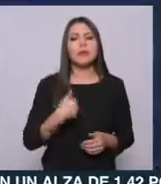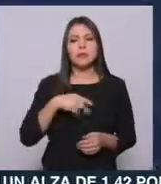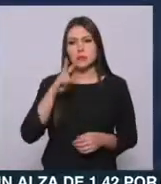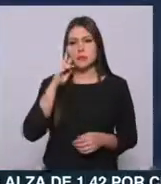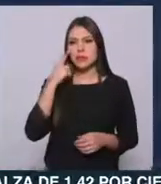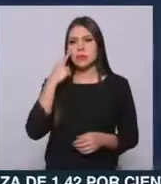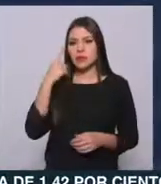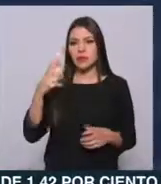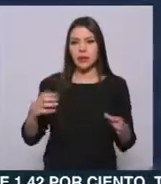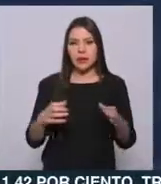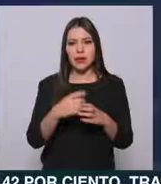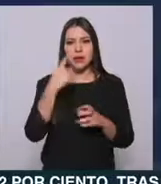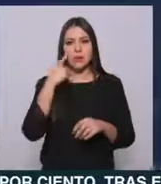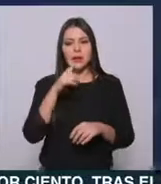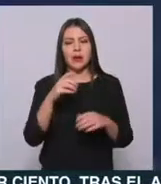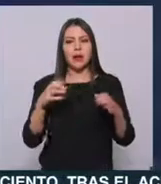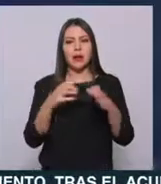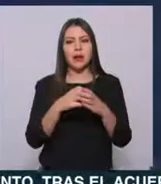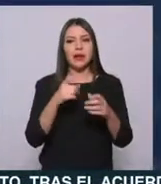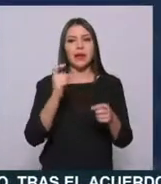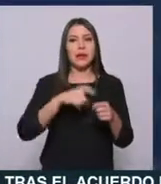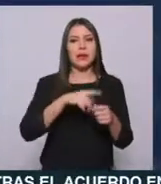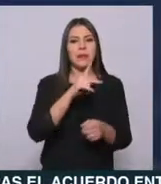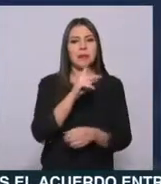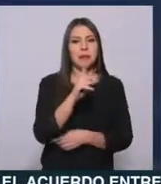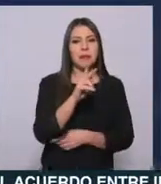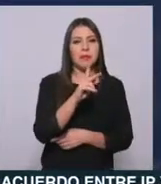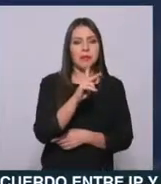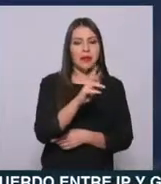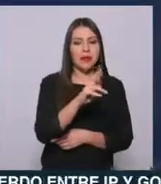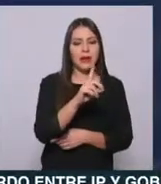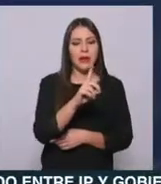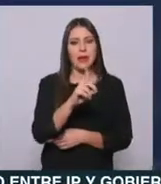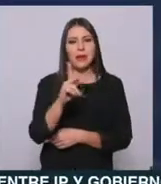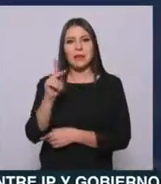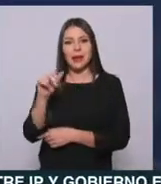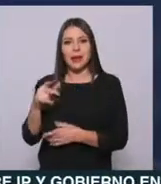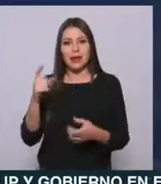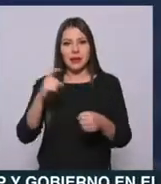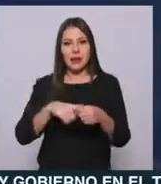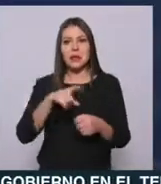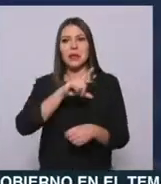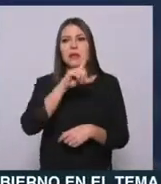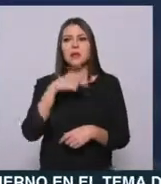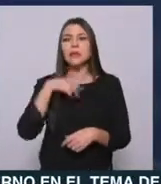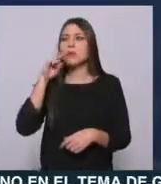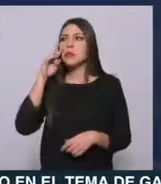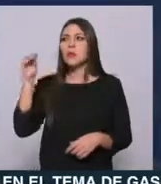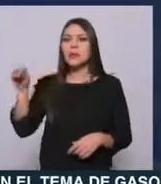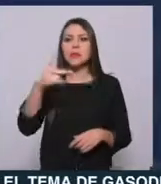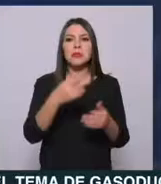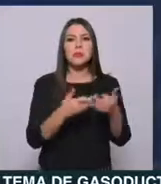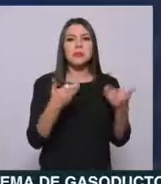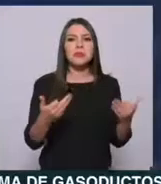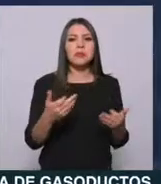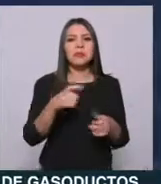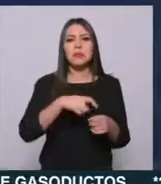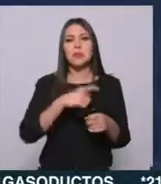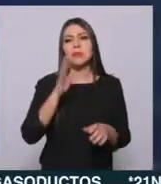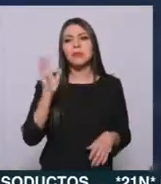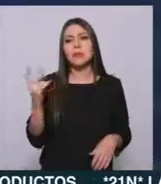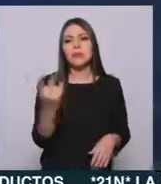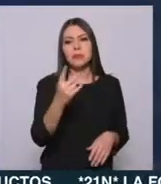México, después vino una campaña nacional de afiliación donde no los vimos ni siquiera en sus territorios. Creo que es una decisión